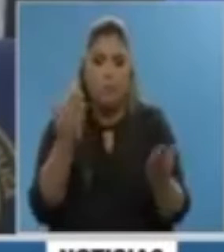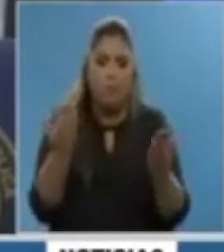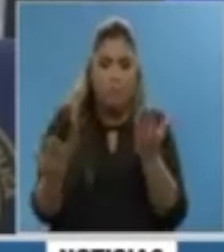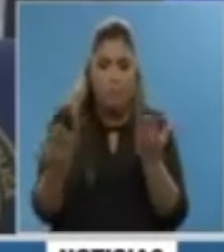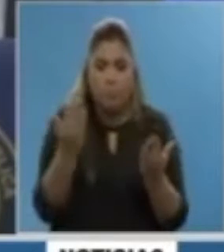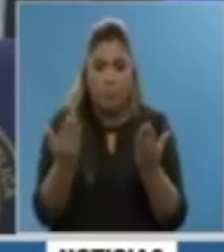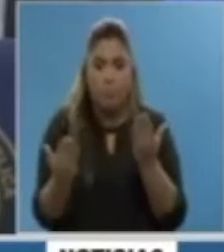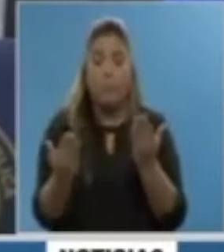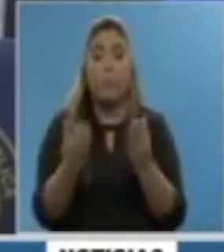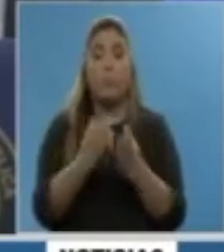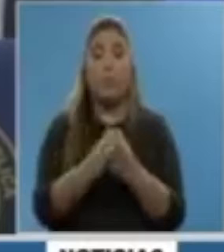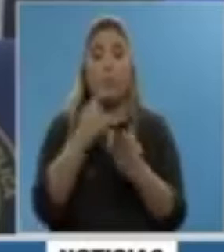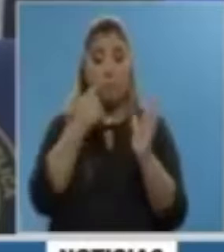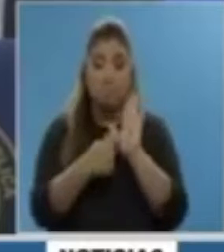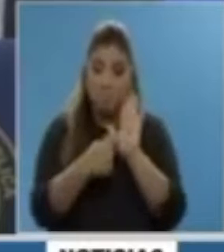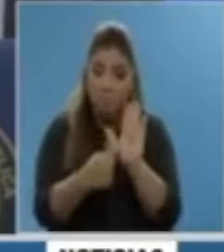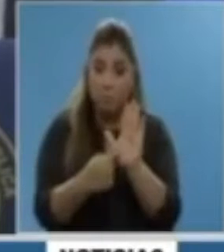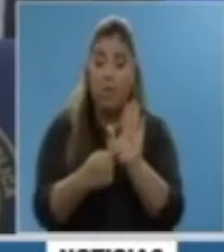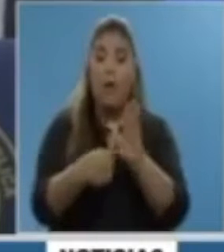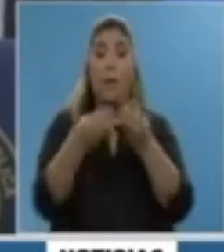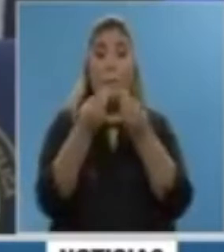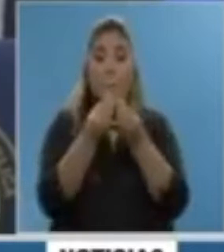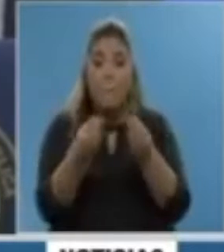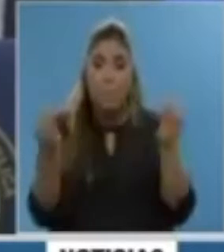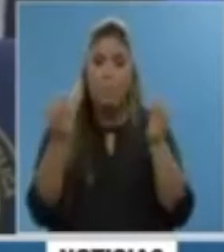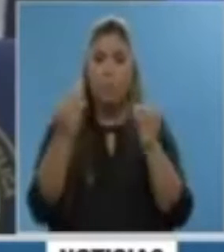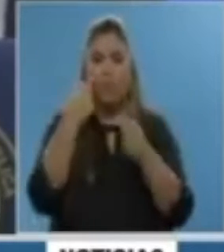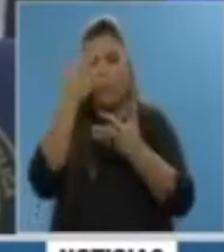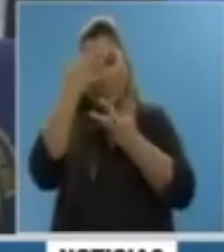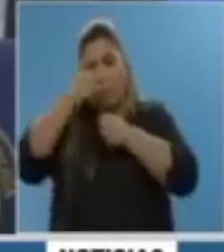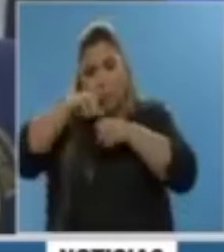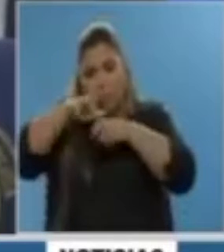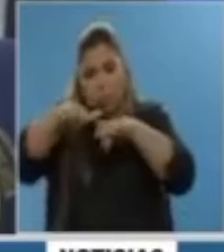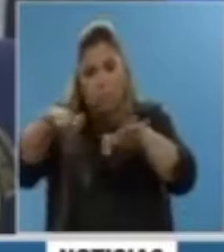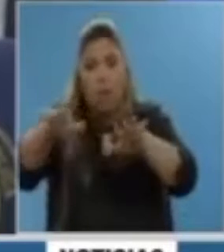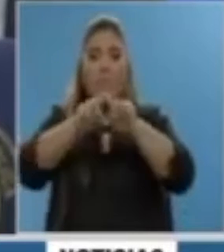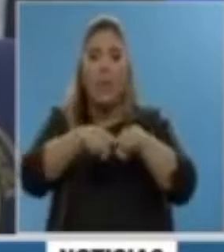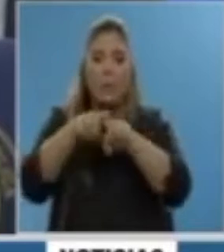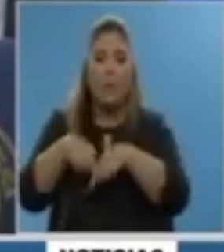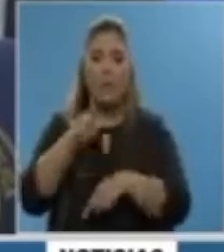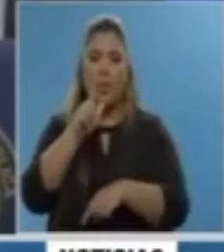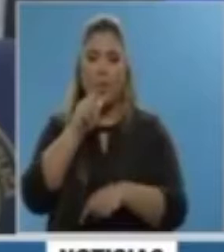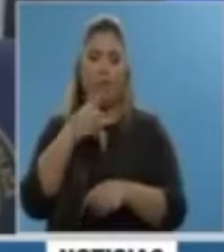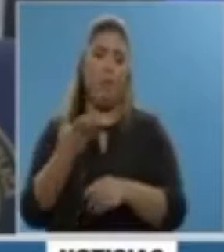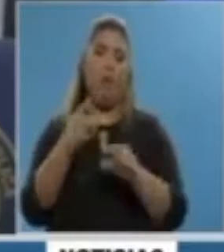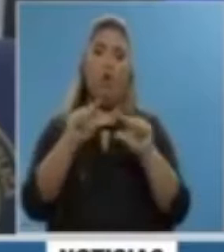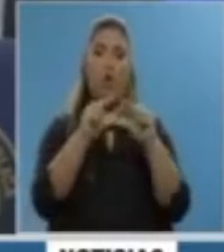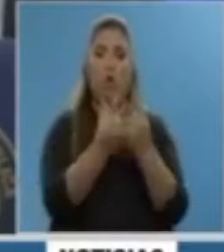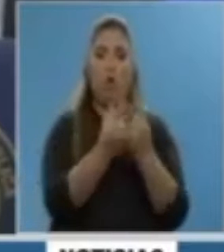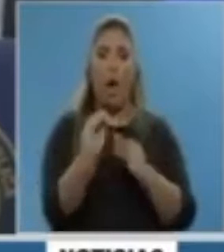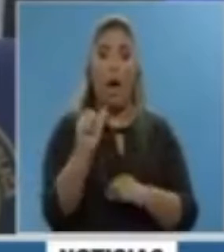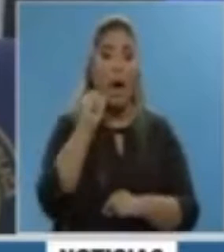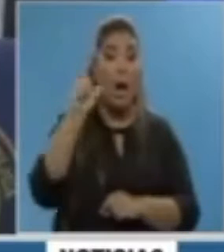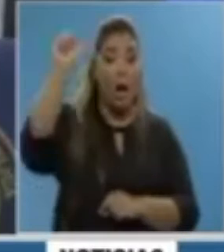nos muestra que obviamente mucho del índice de contagio depende de personas en los grupos de